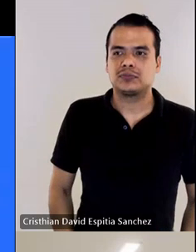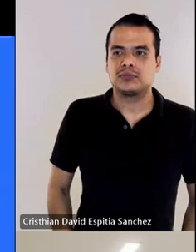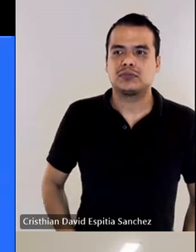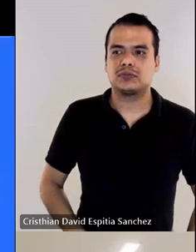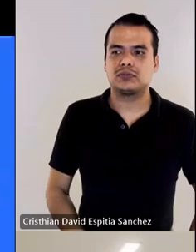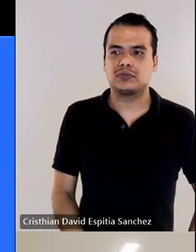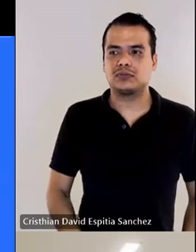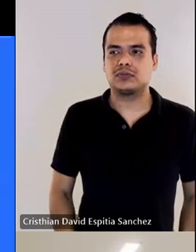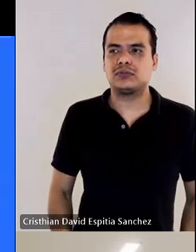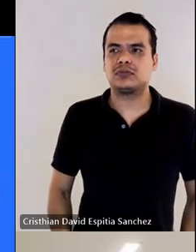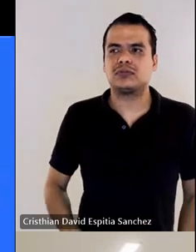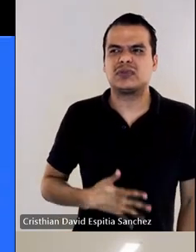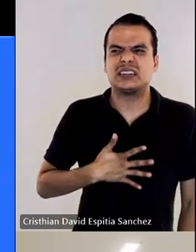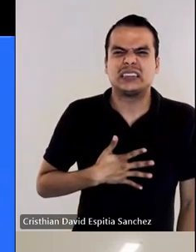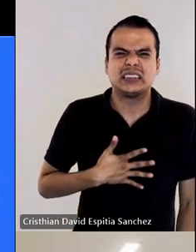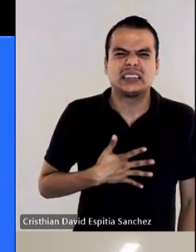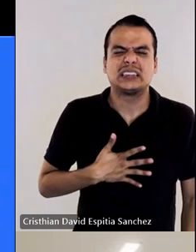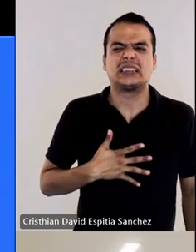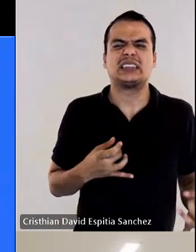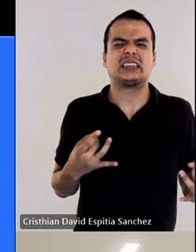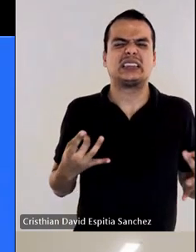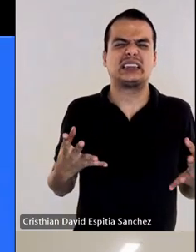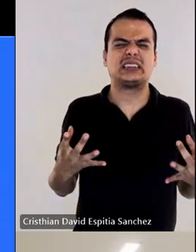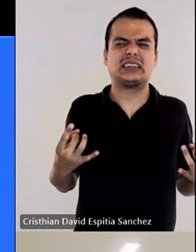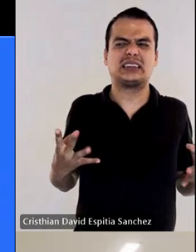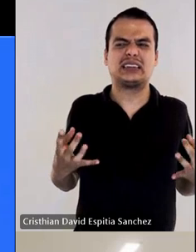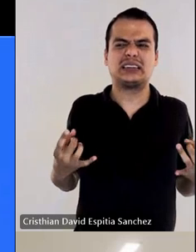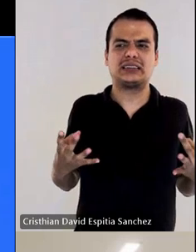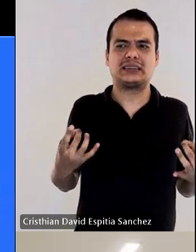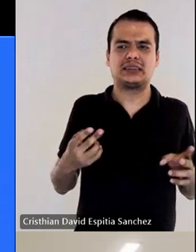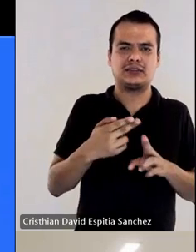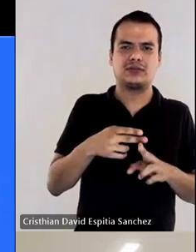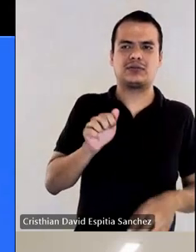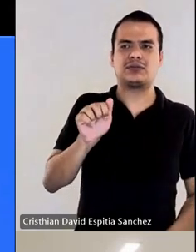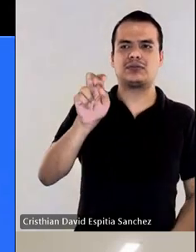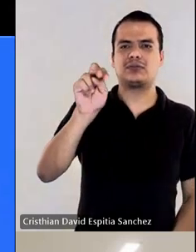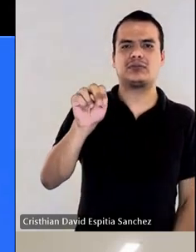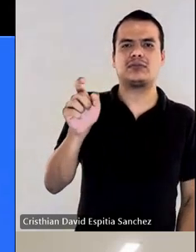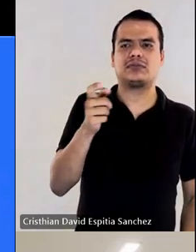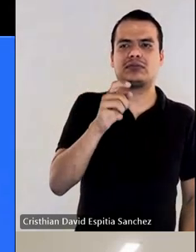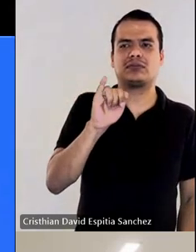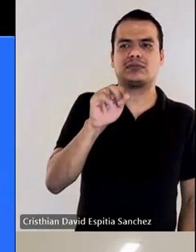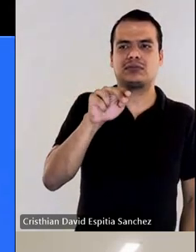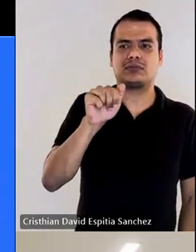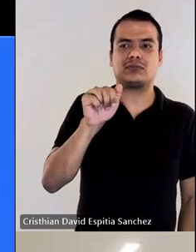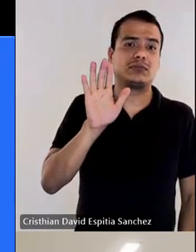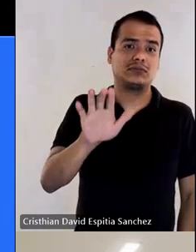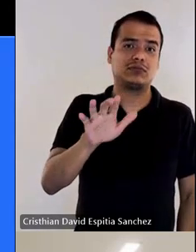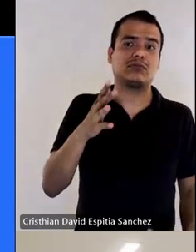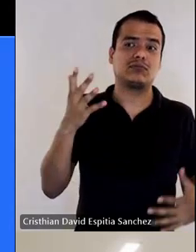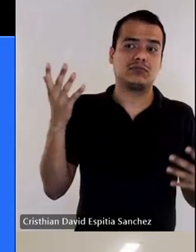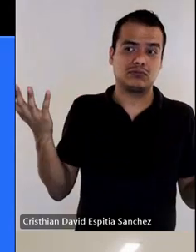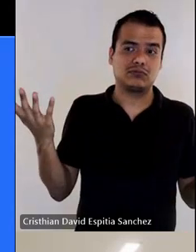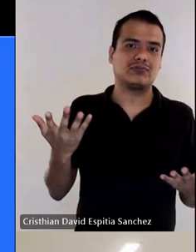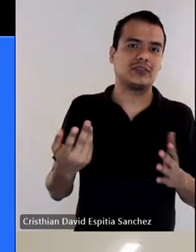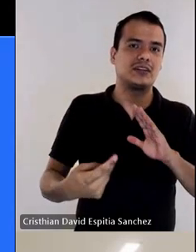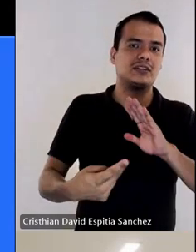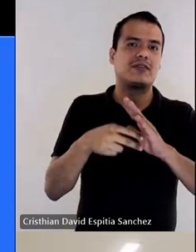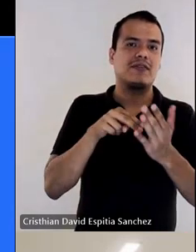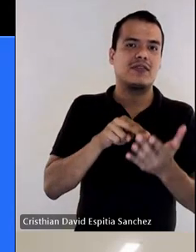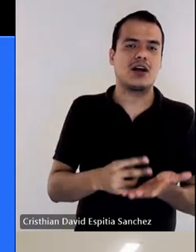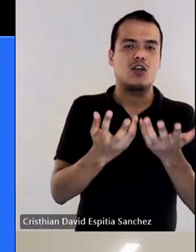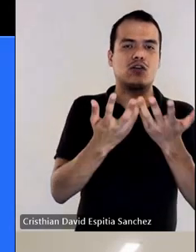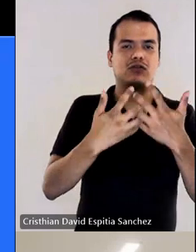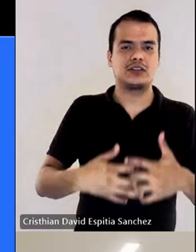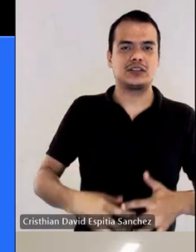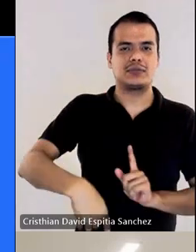En cuanto al dolores de pecho, tenemos uno que se denomina la angina de pecho. Esto ya tiene una afectación en el sistema circulatorio. Entonces,